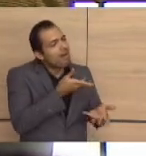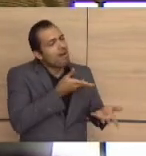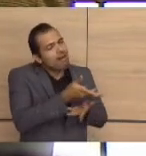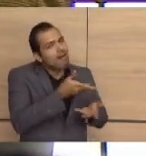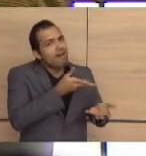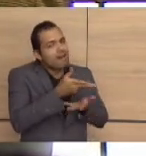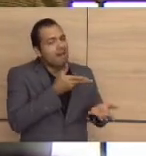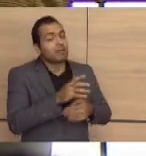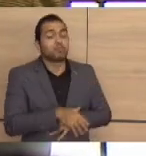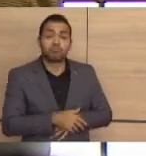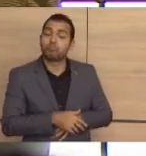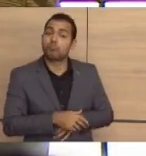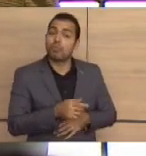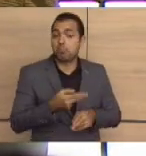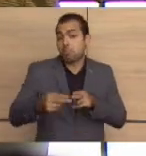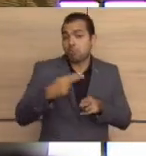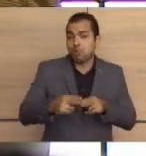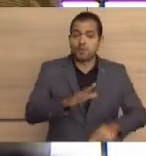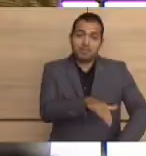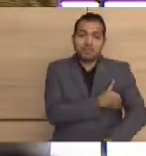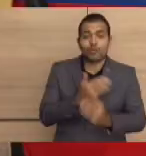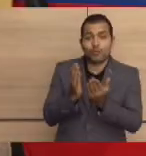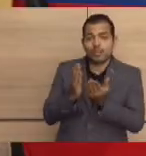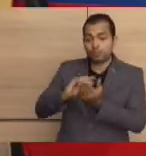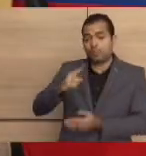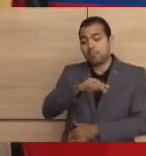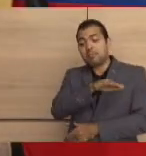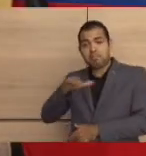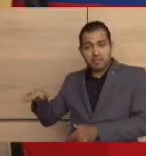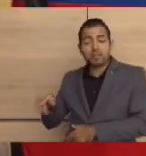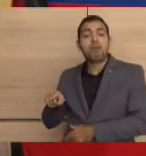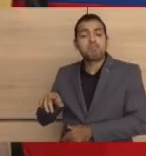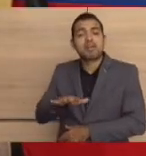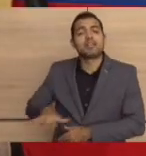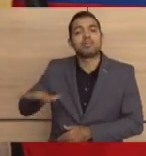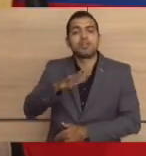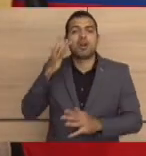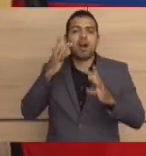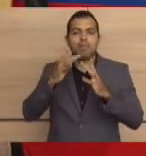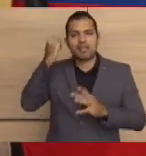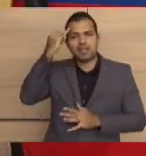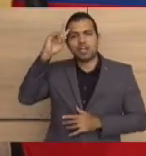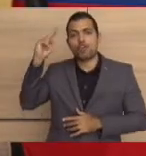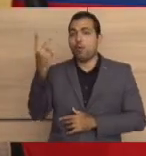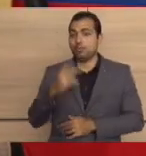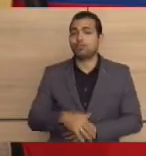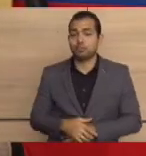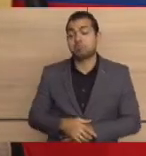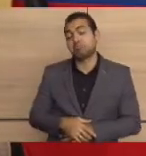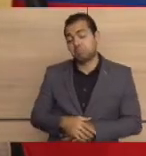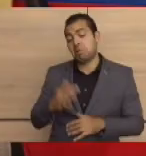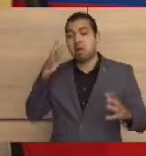innovación y dirán, bueno, esto es un como un hito estético, queremos simplemente llenar de razones